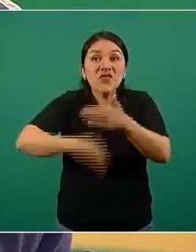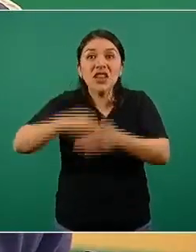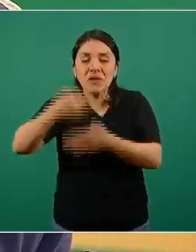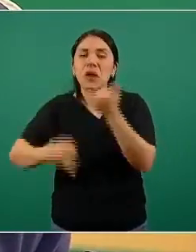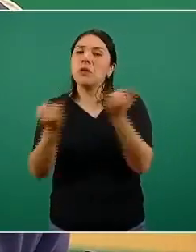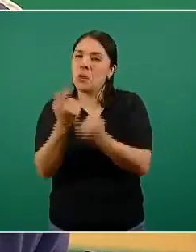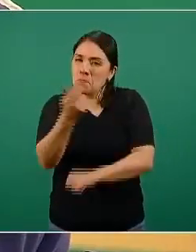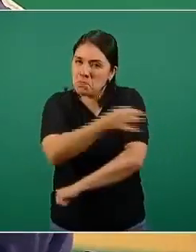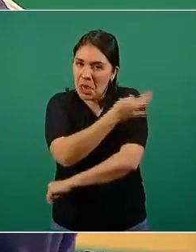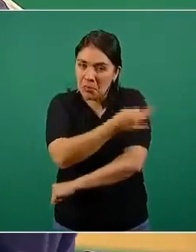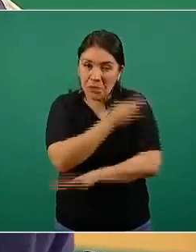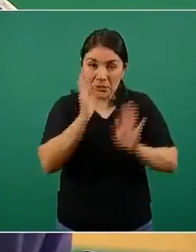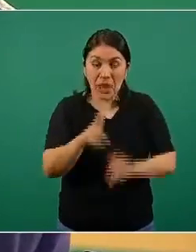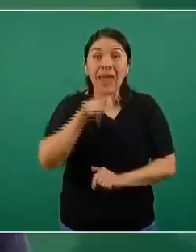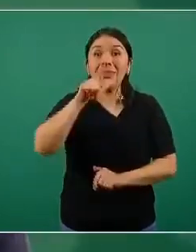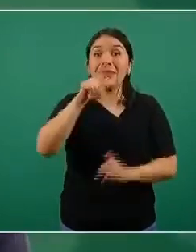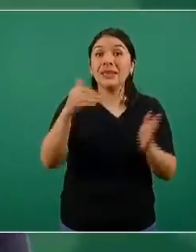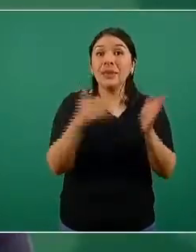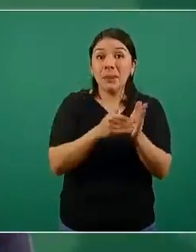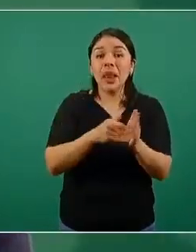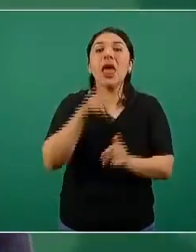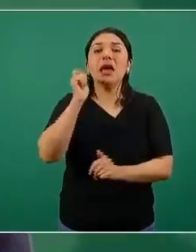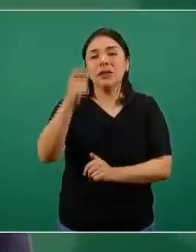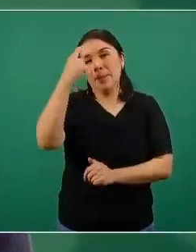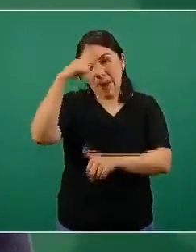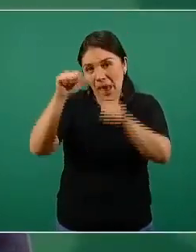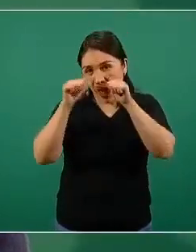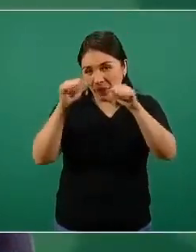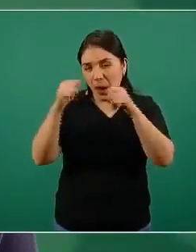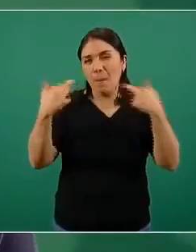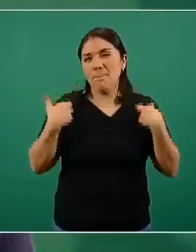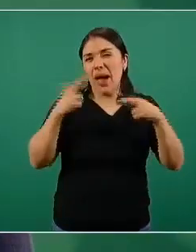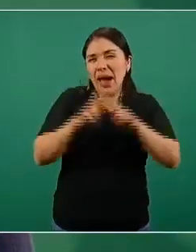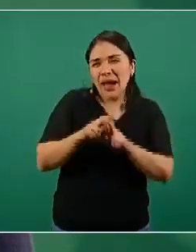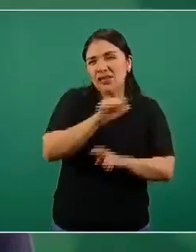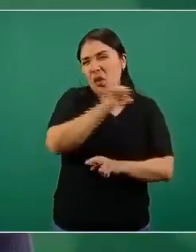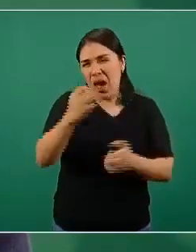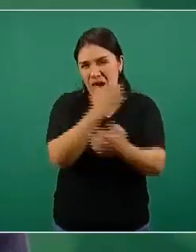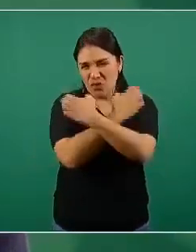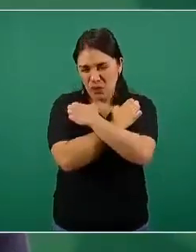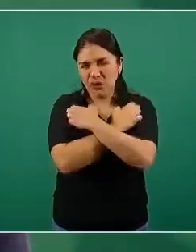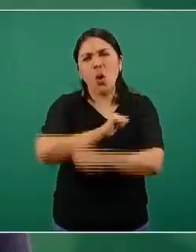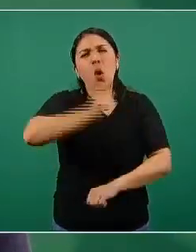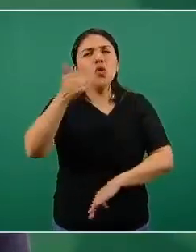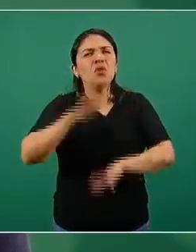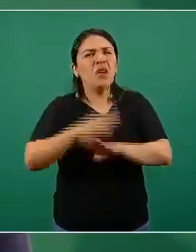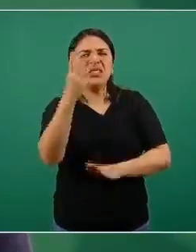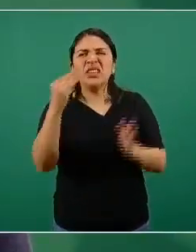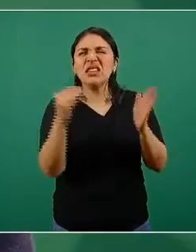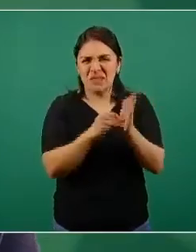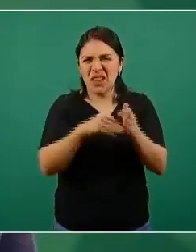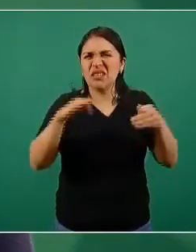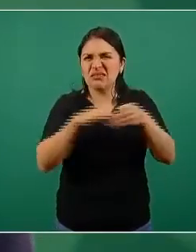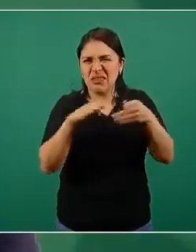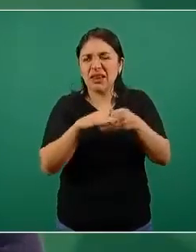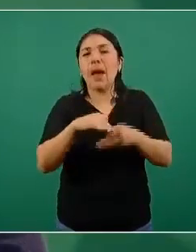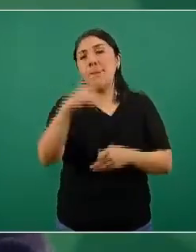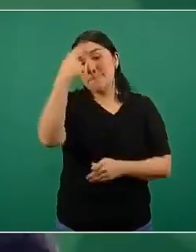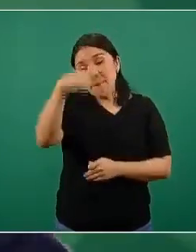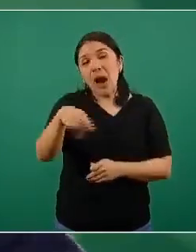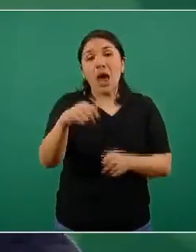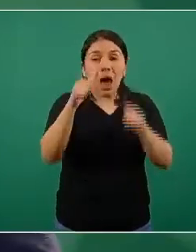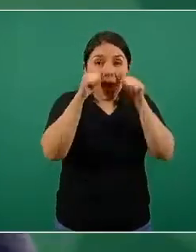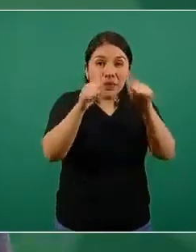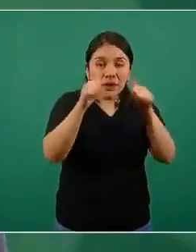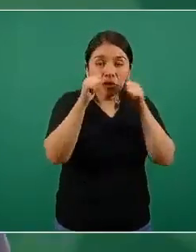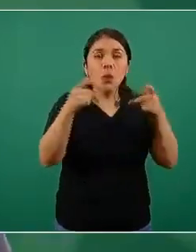teníamos programadas, 17,000 de ellas en personal educativo y un poco más de 3,000 que se utilizaron en personal de